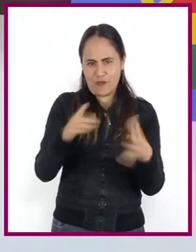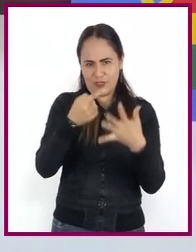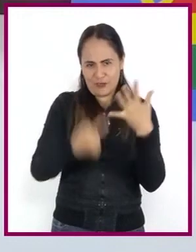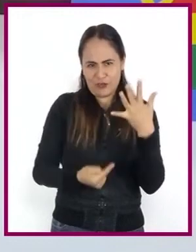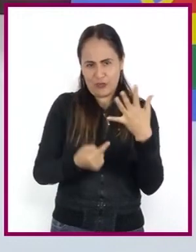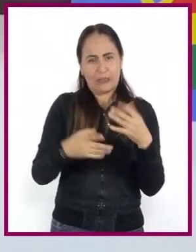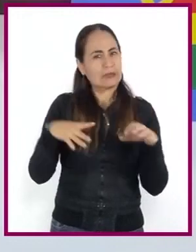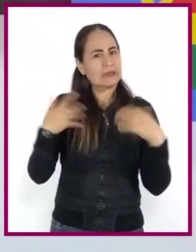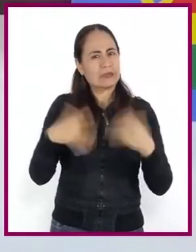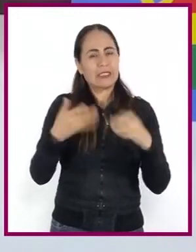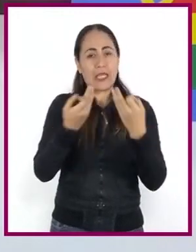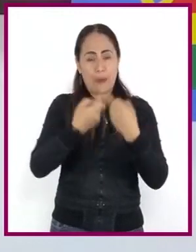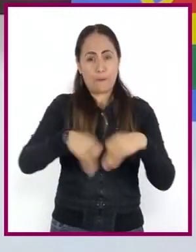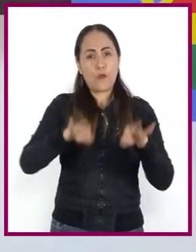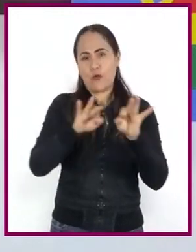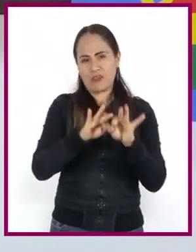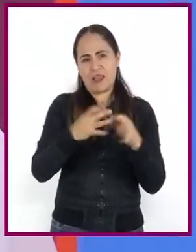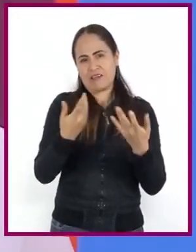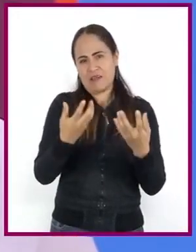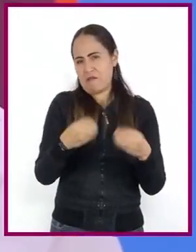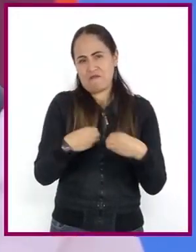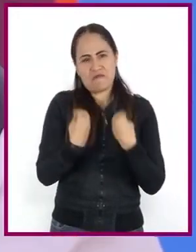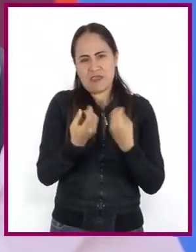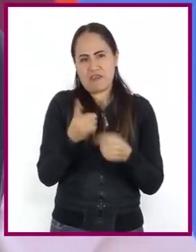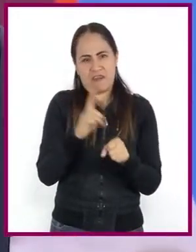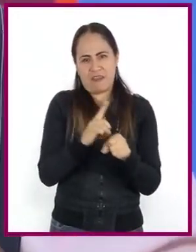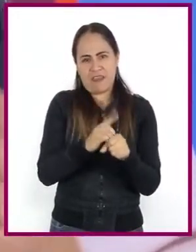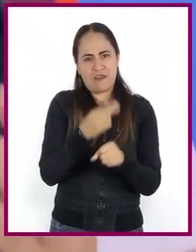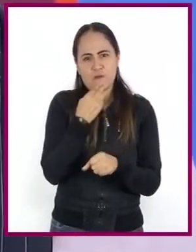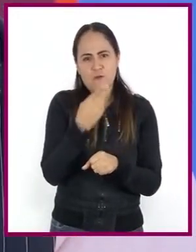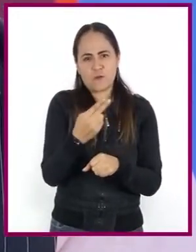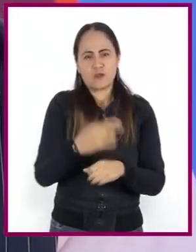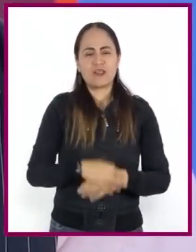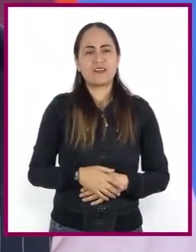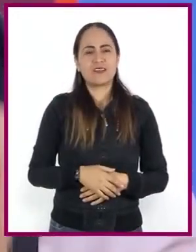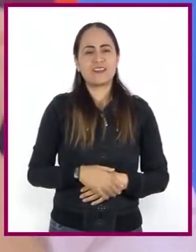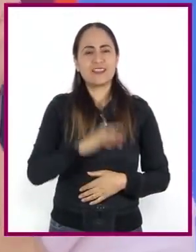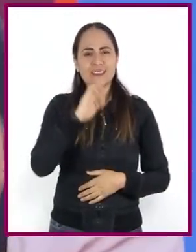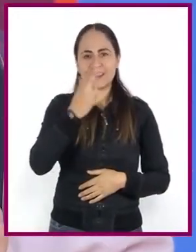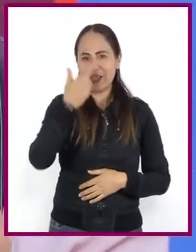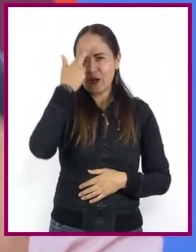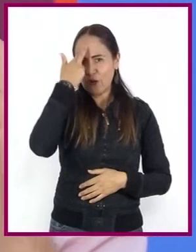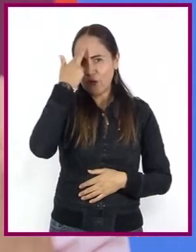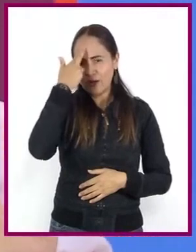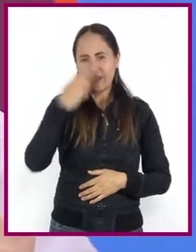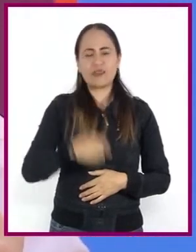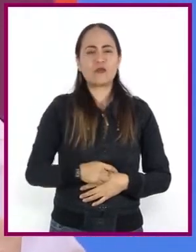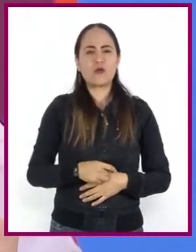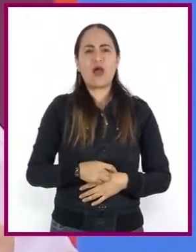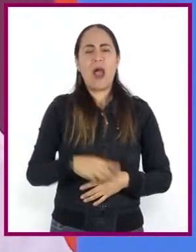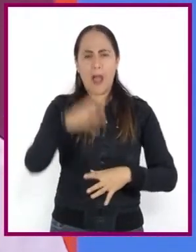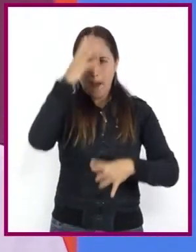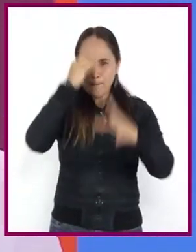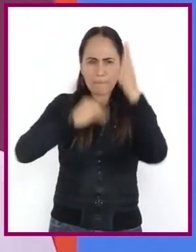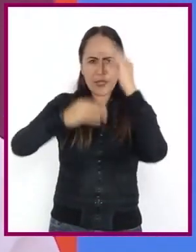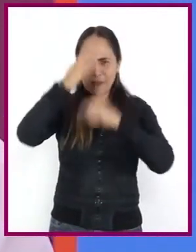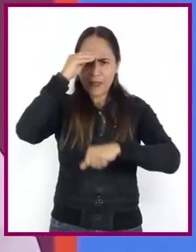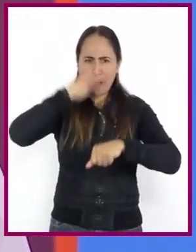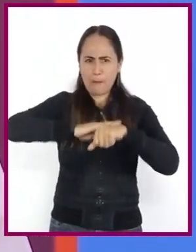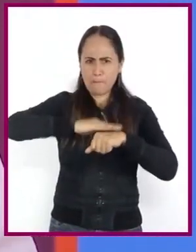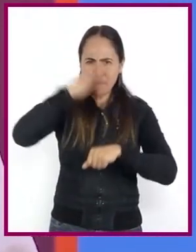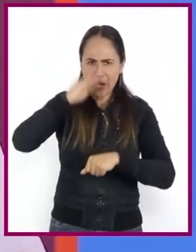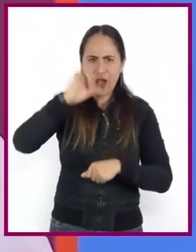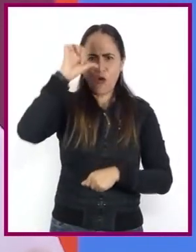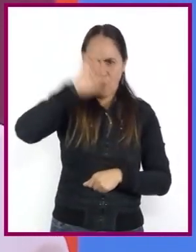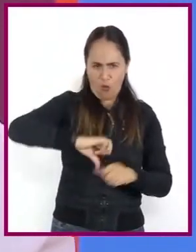su importancia en la vida diaria. Recuerden que, para apoyarse y reforzar el conocimiento de lo trabajado